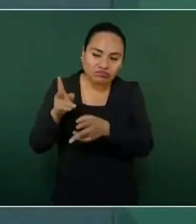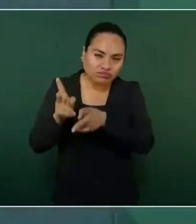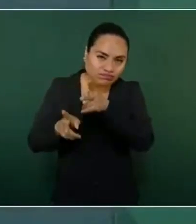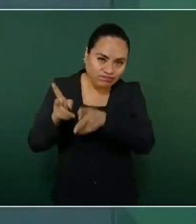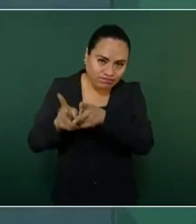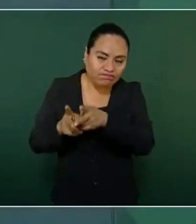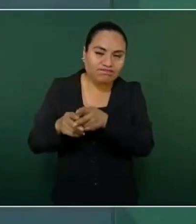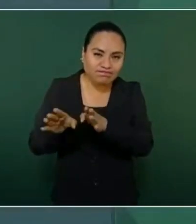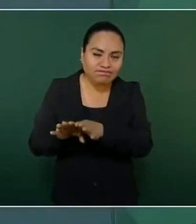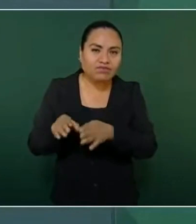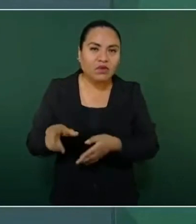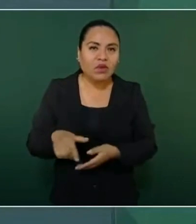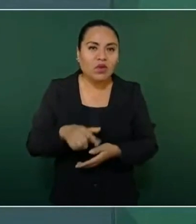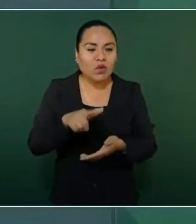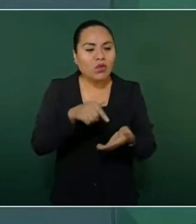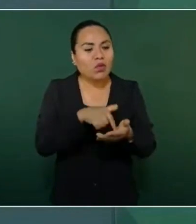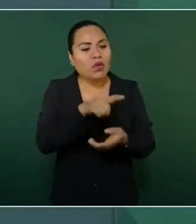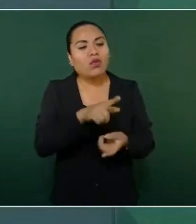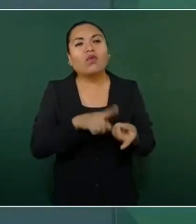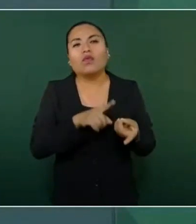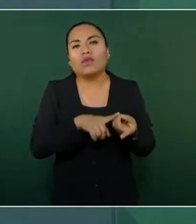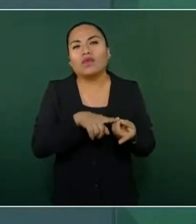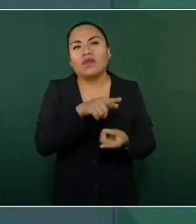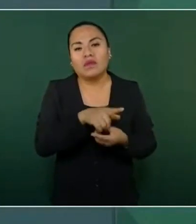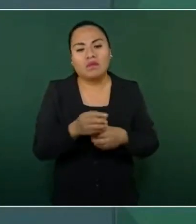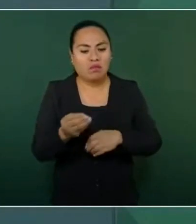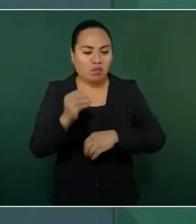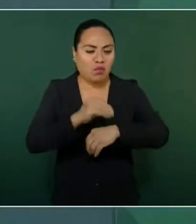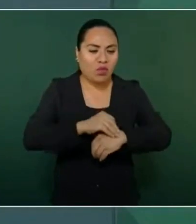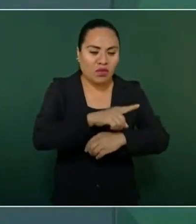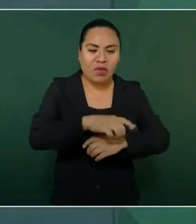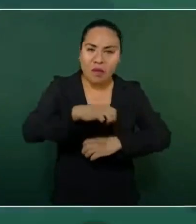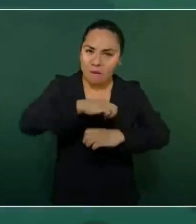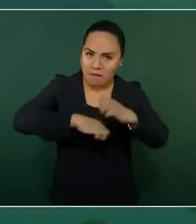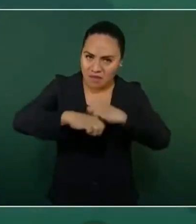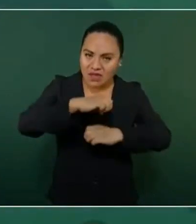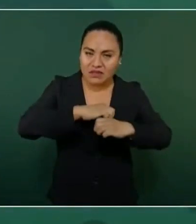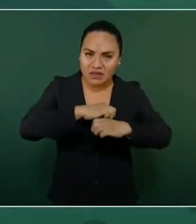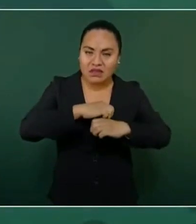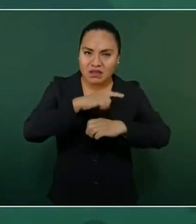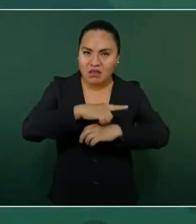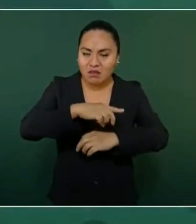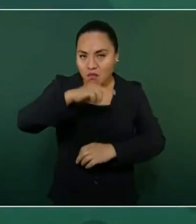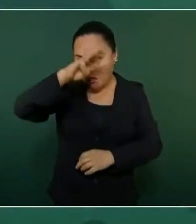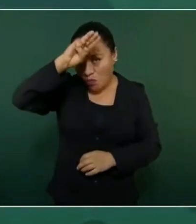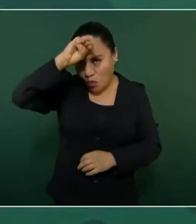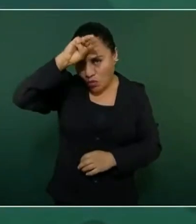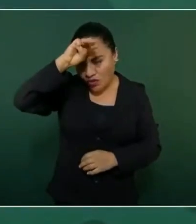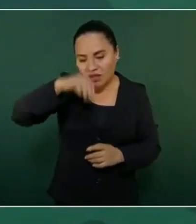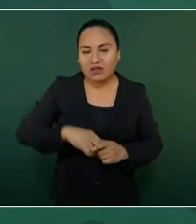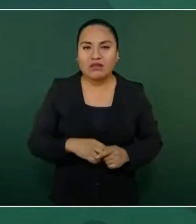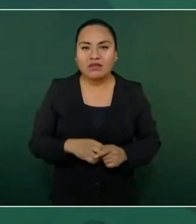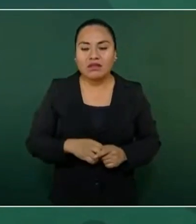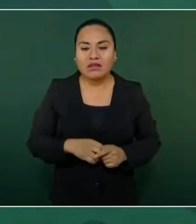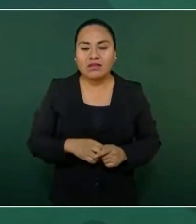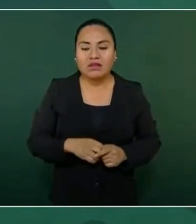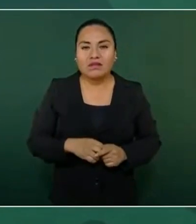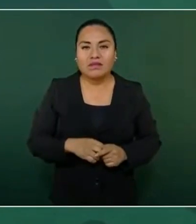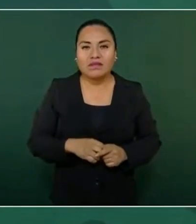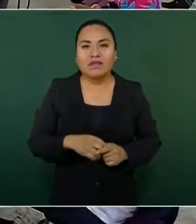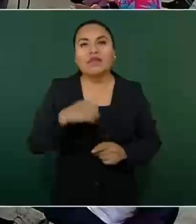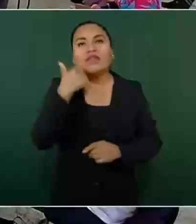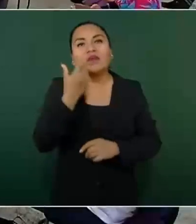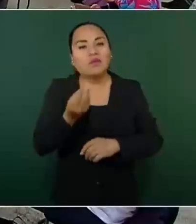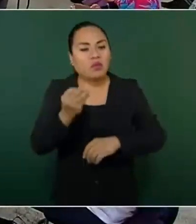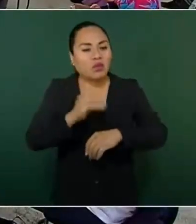en Monterrey, y quiere poner también plantas para